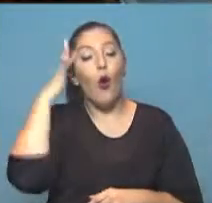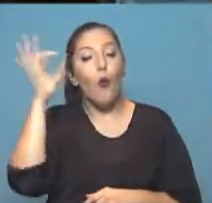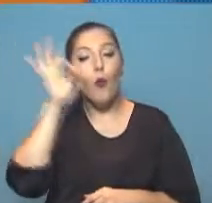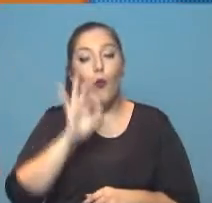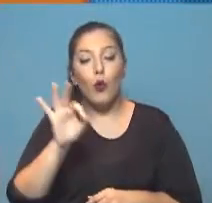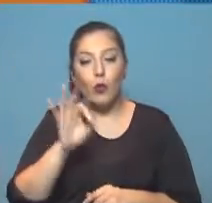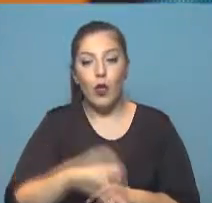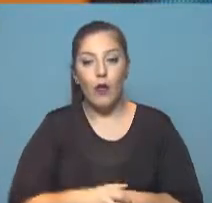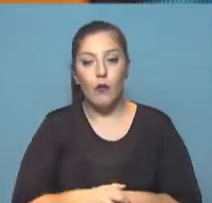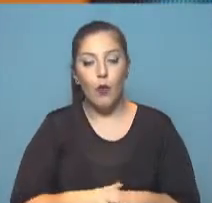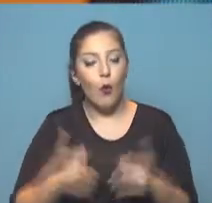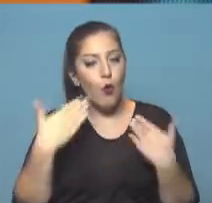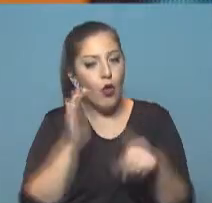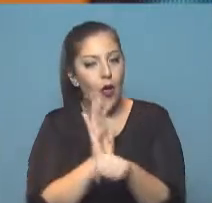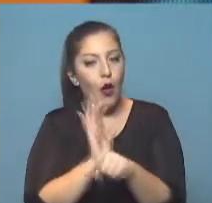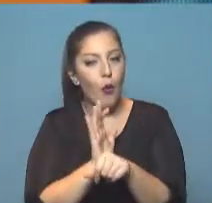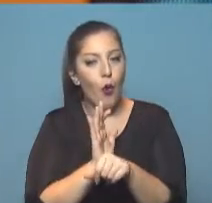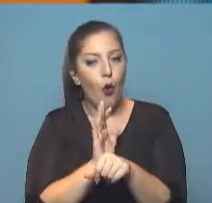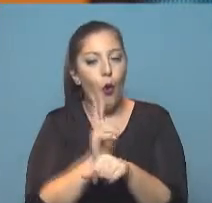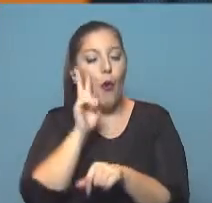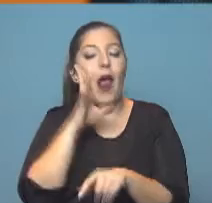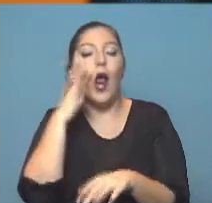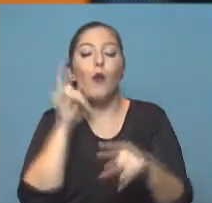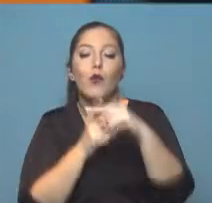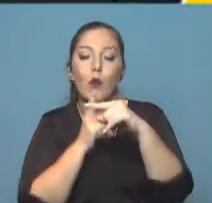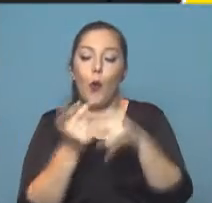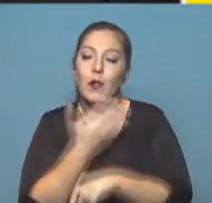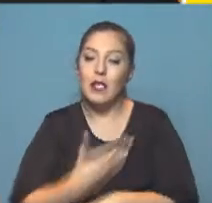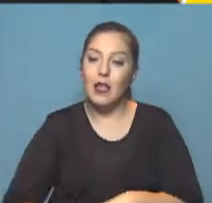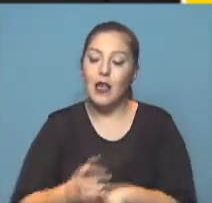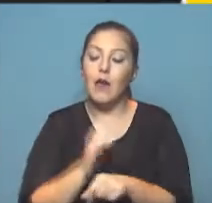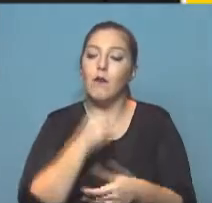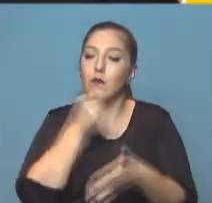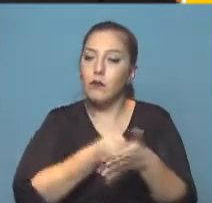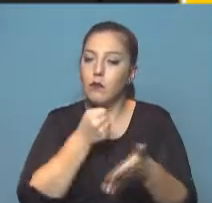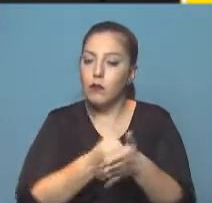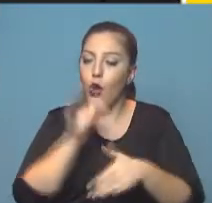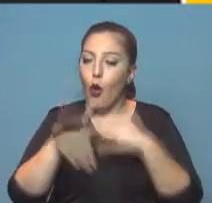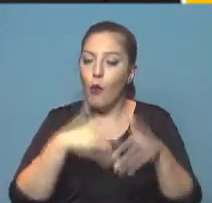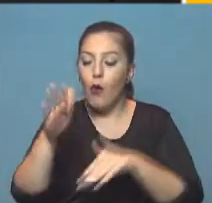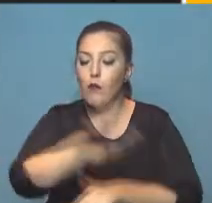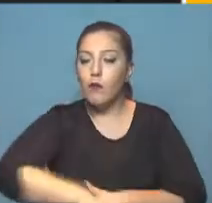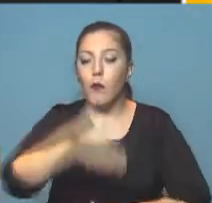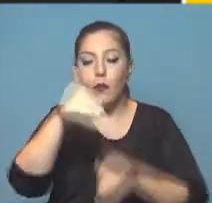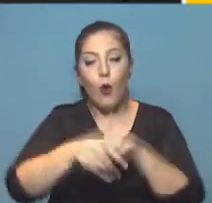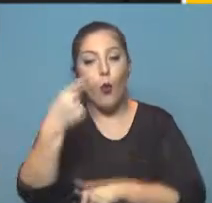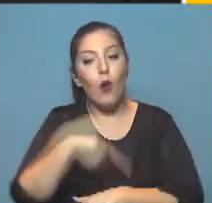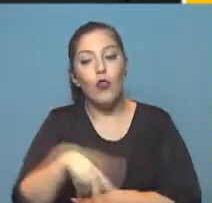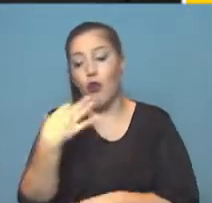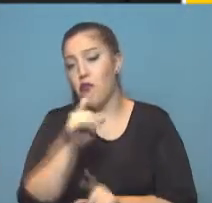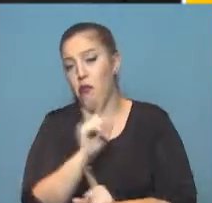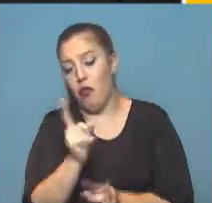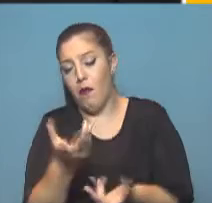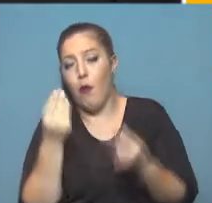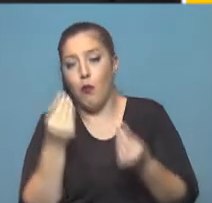Gabriel, ¿no podría verse el vaso medio lleno? Es decir, un presidente que redobla su apuesta convocando un plebiscito cuando no tenía que